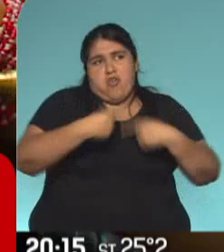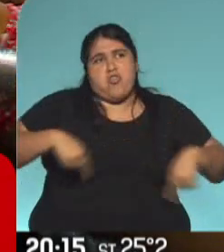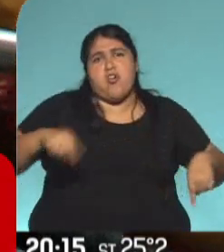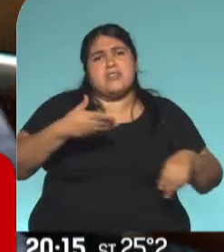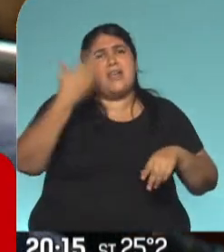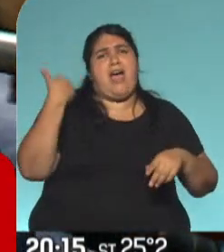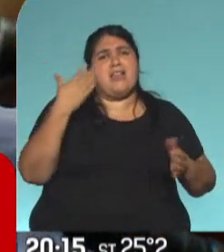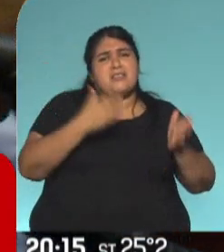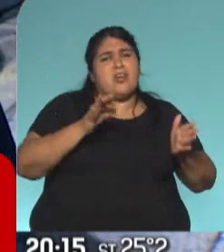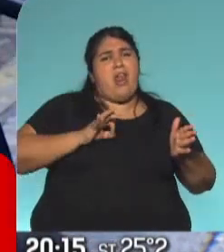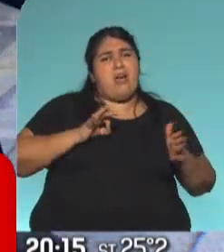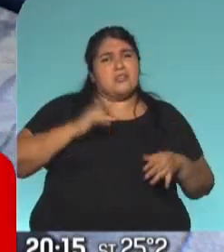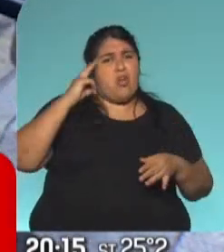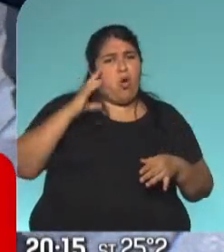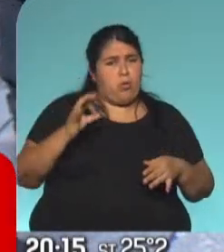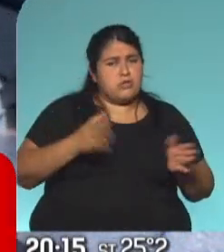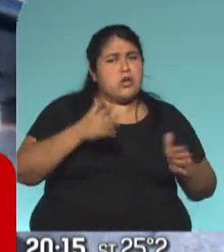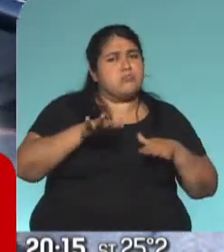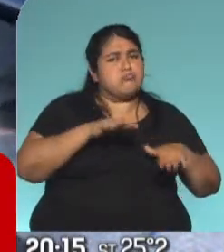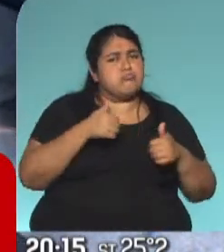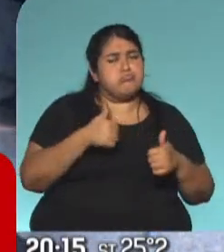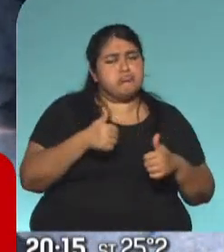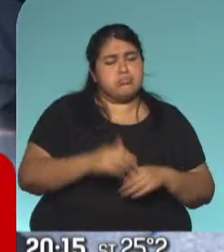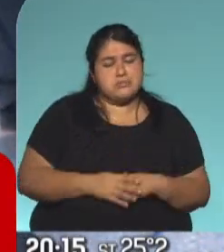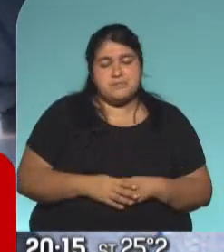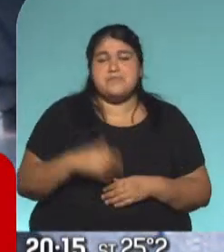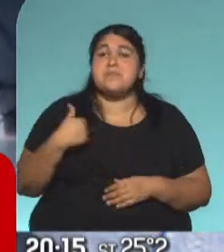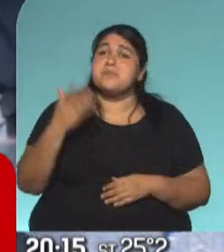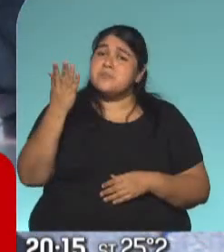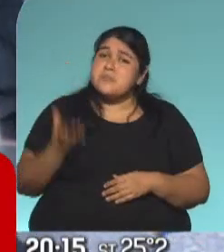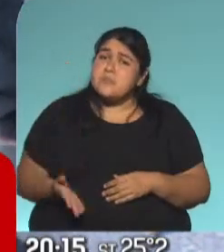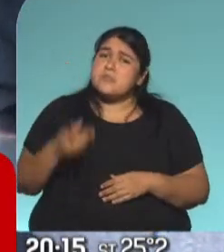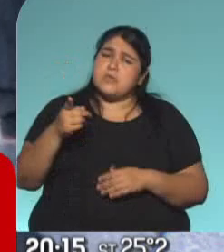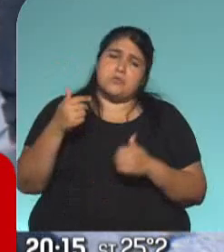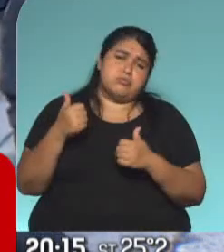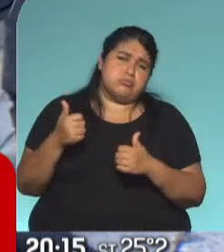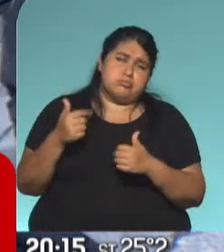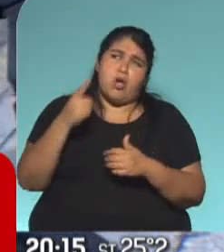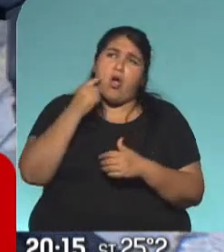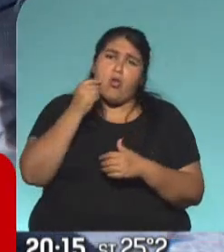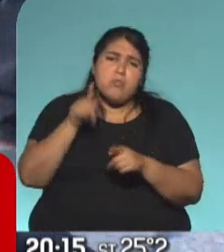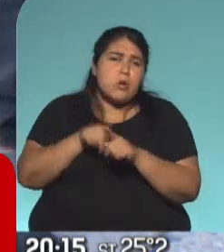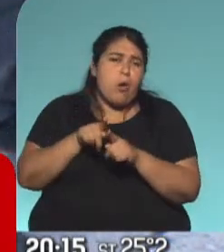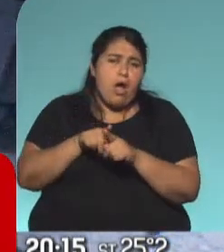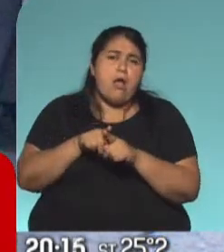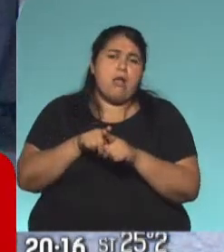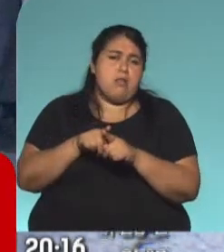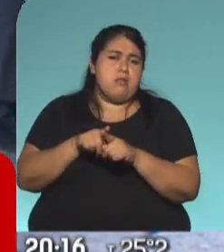esa década del 90. Destaco de él que fue un hombre magnánimo con los que lo persiguieron.